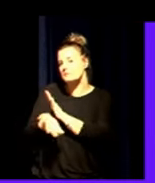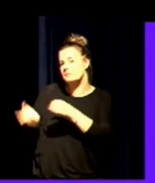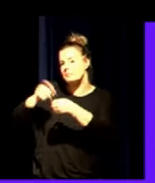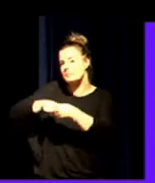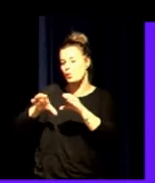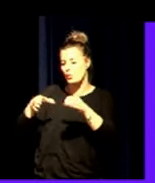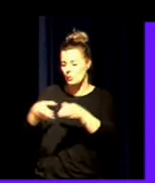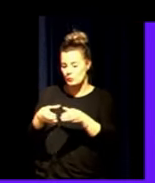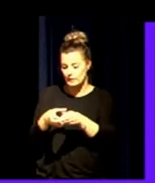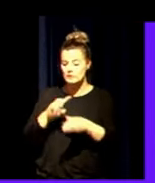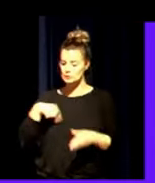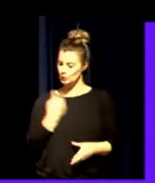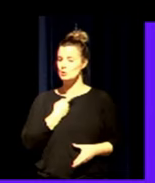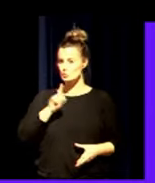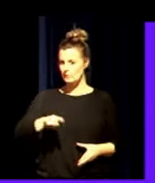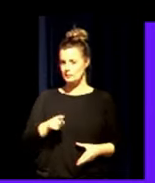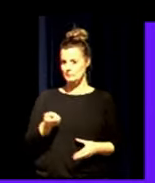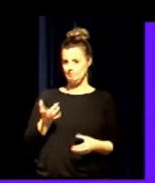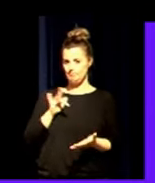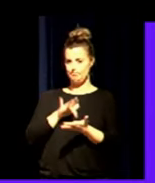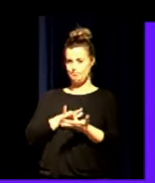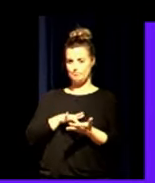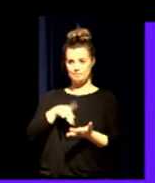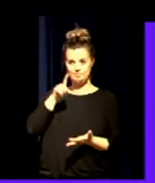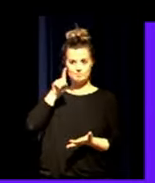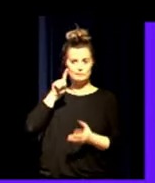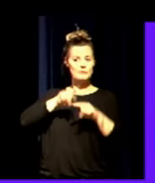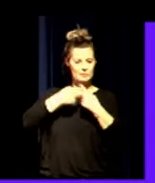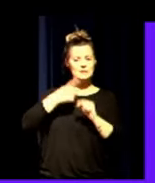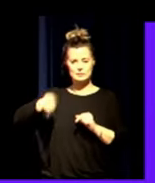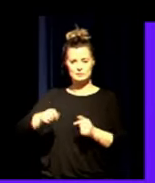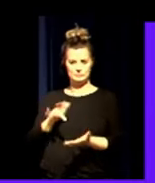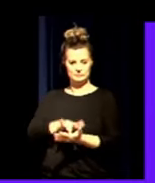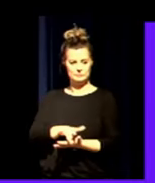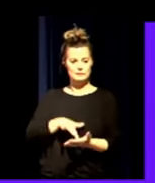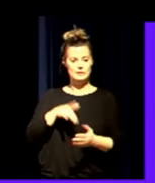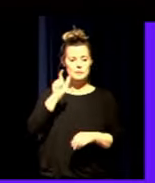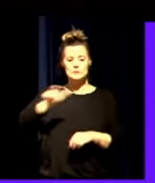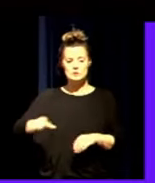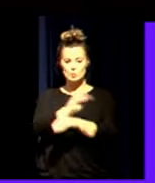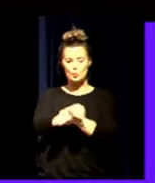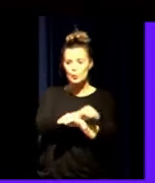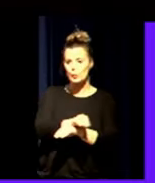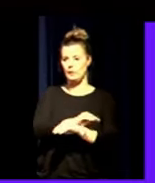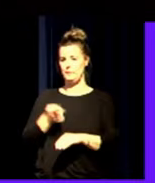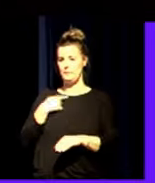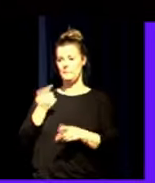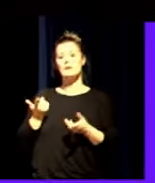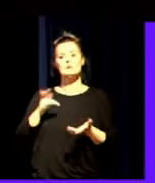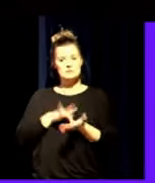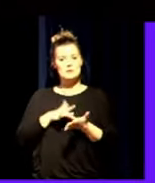donde estamos también nosotros y están las familias. Personas que cuidan y que se cuidan, que están disponibles para generar